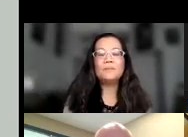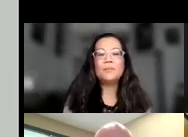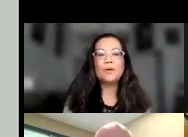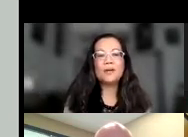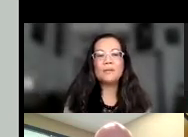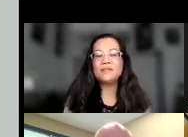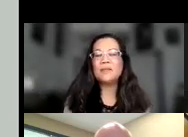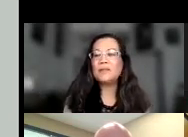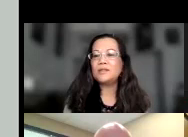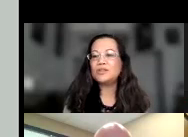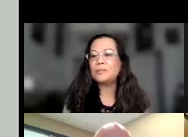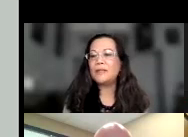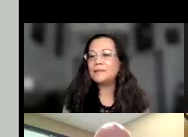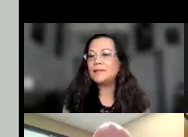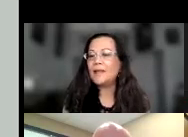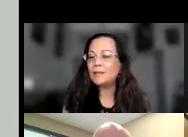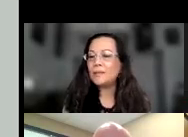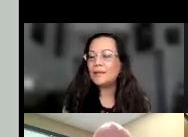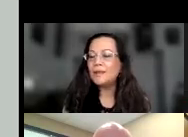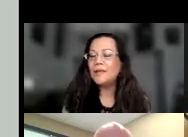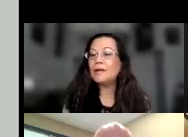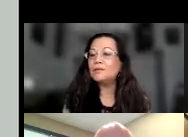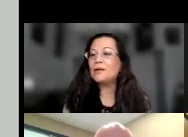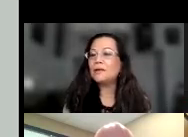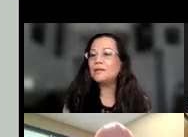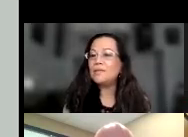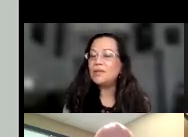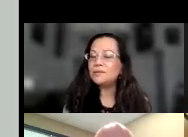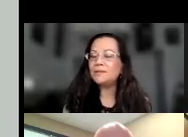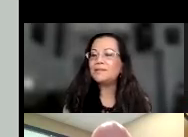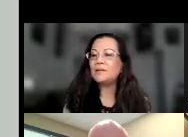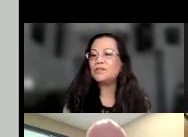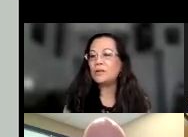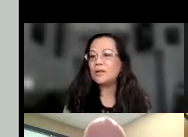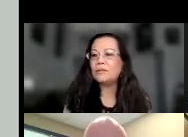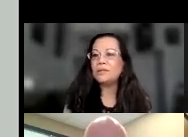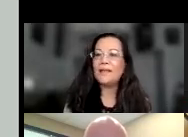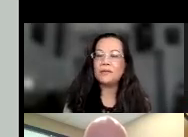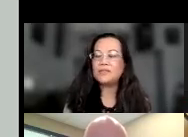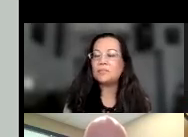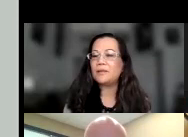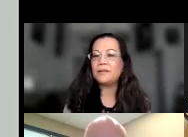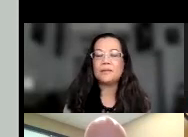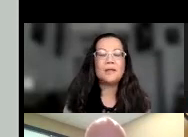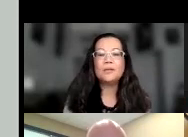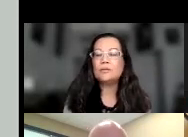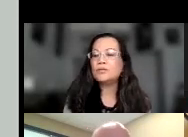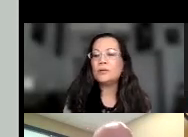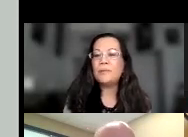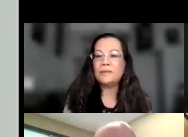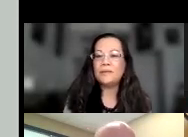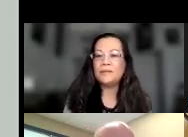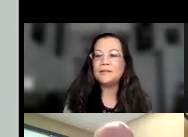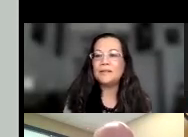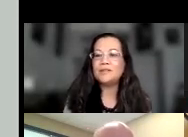SSI. Ese programa ha sido instrumental en ayudar a nuestras comunidades que están teniendo dificultades